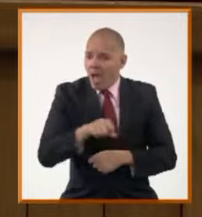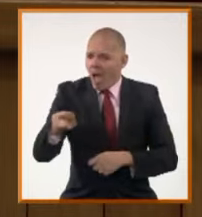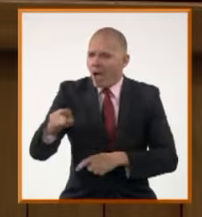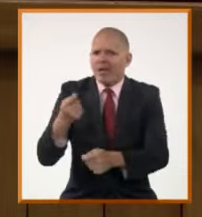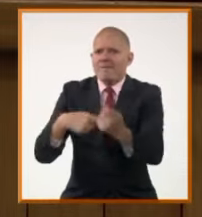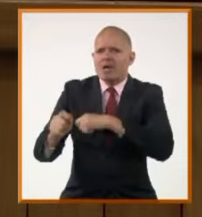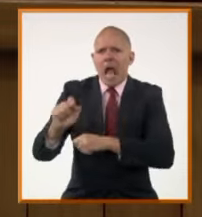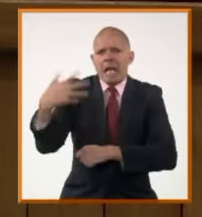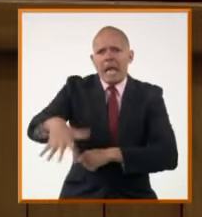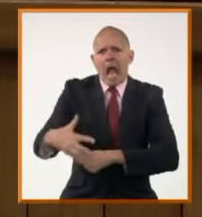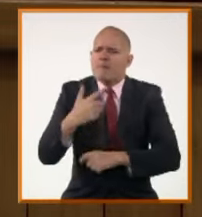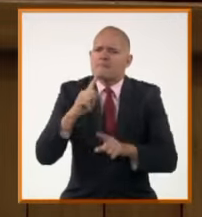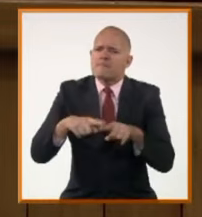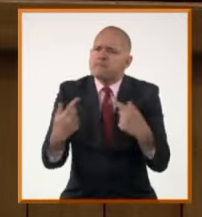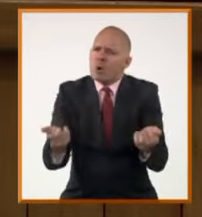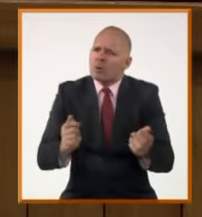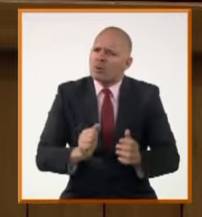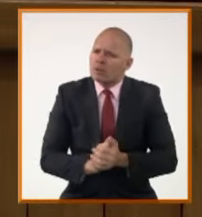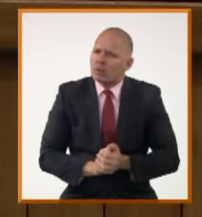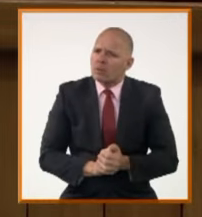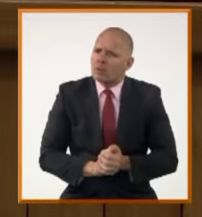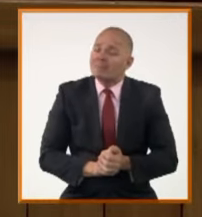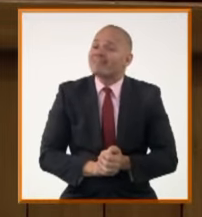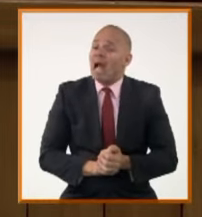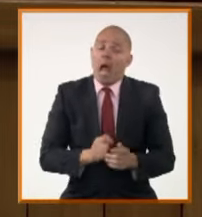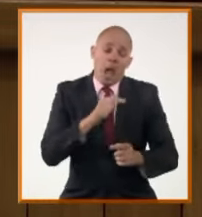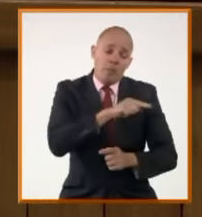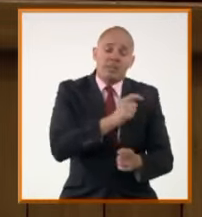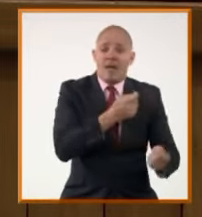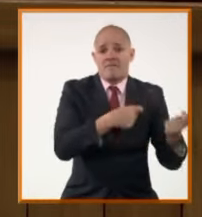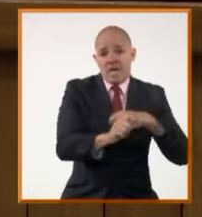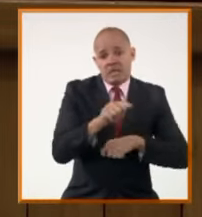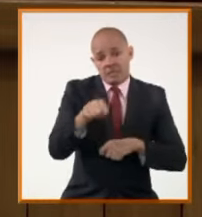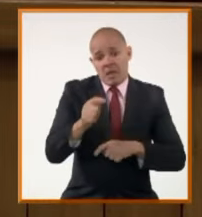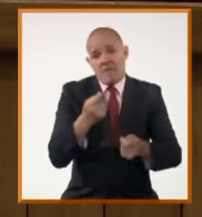del surco. Es los sucesivos